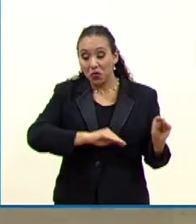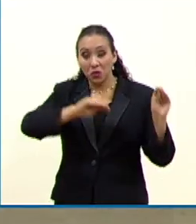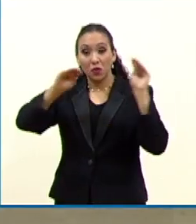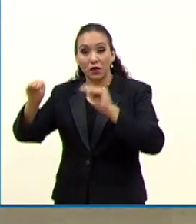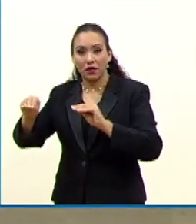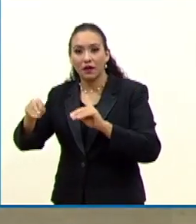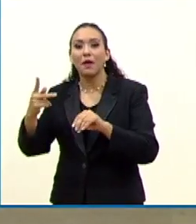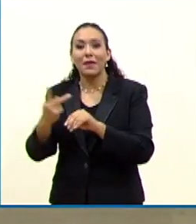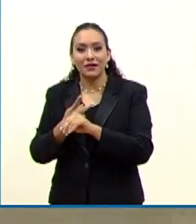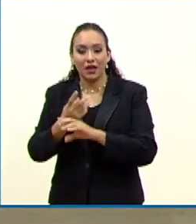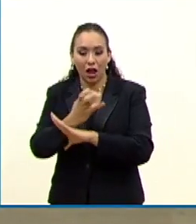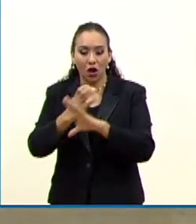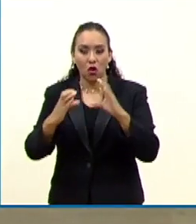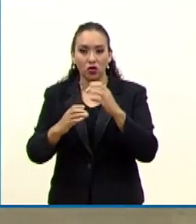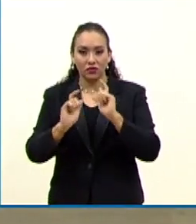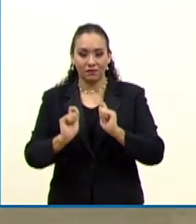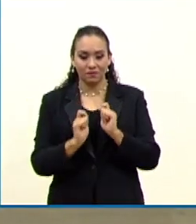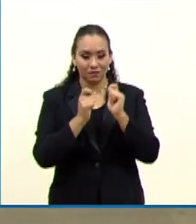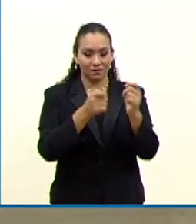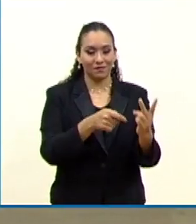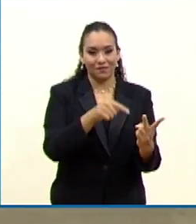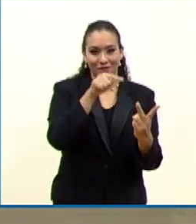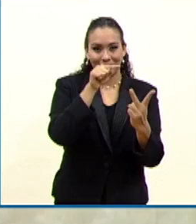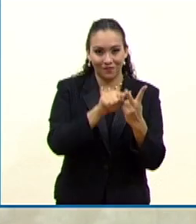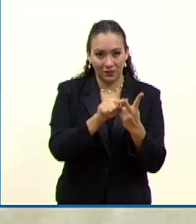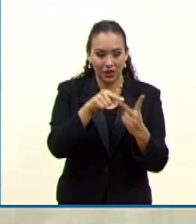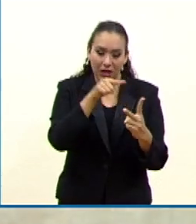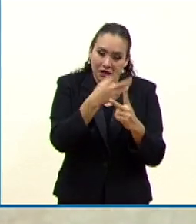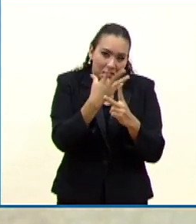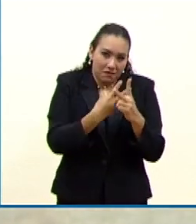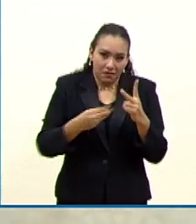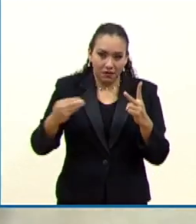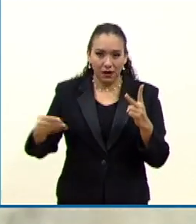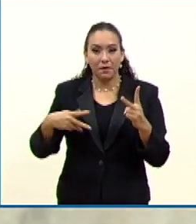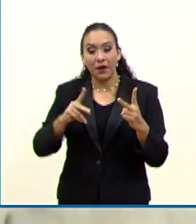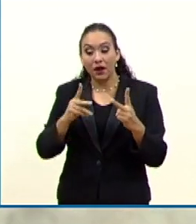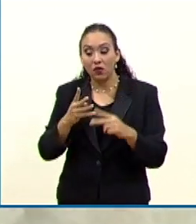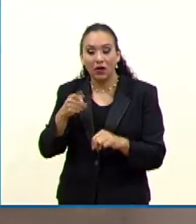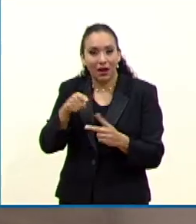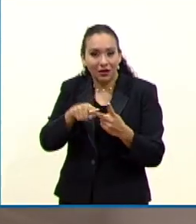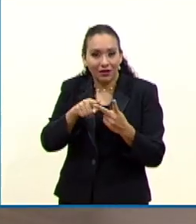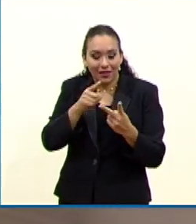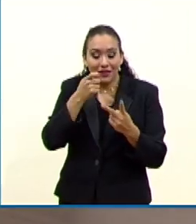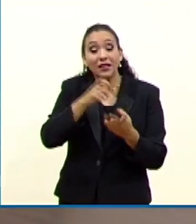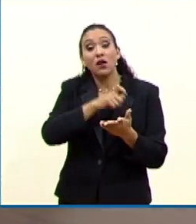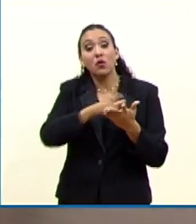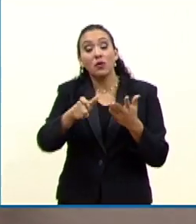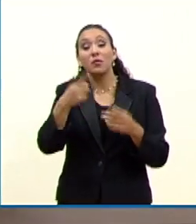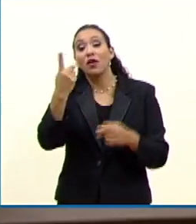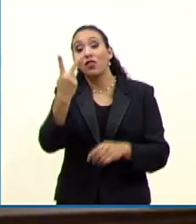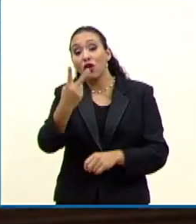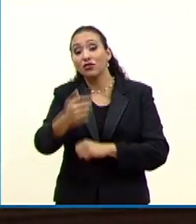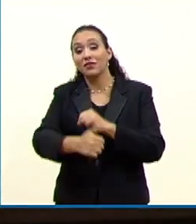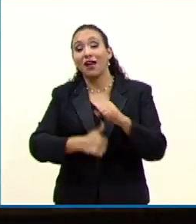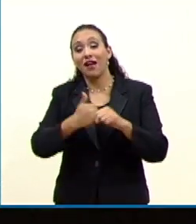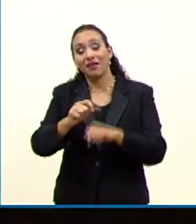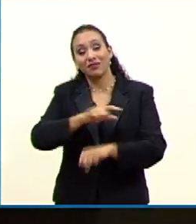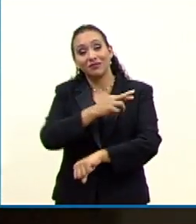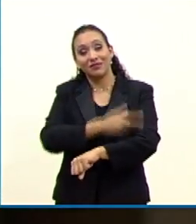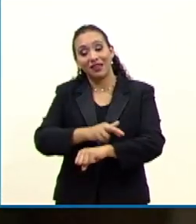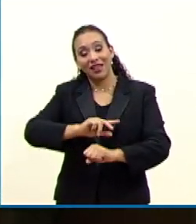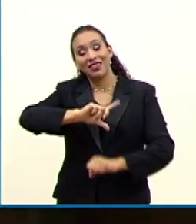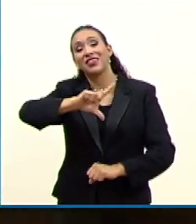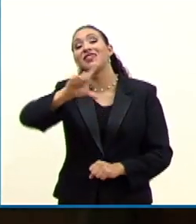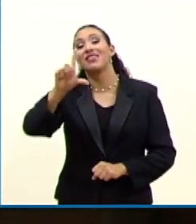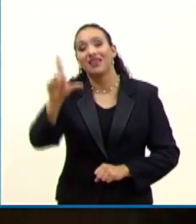bienes adquiridos durante la relación, mas esta sanción no es permanente, ya que concluye 2 años después de que haya